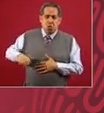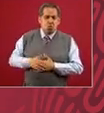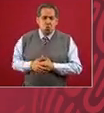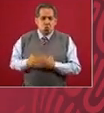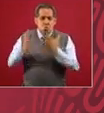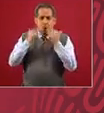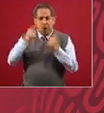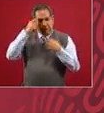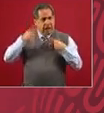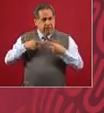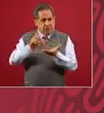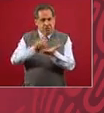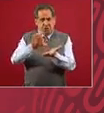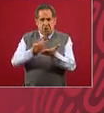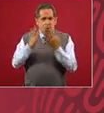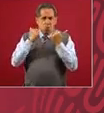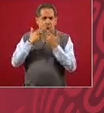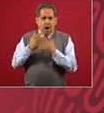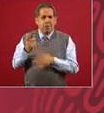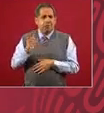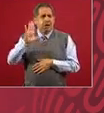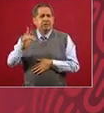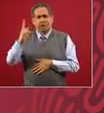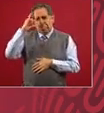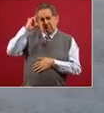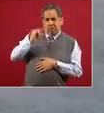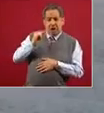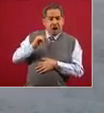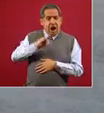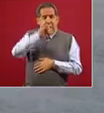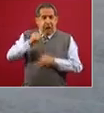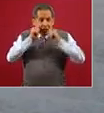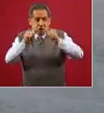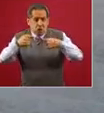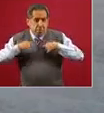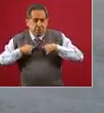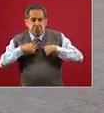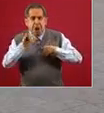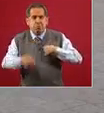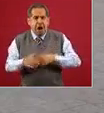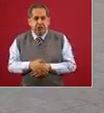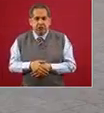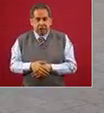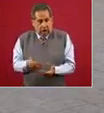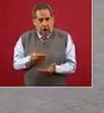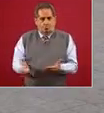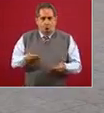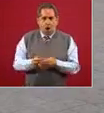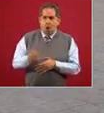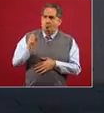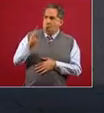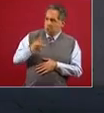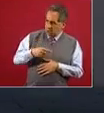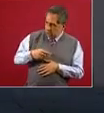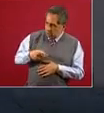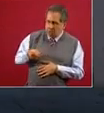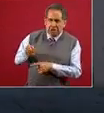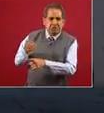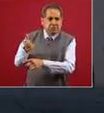para los discapacitados, como que nos hacían menos, no sé, nunca nos pusieron atención. Y hasta ahorita digo, ok, sí está haciendo las cosas